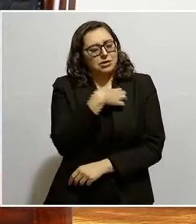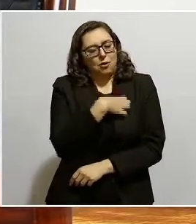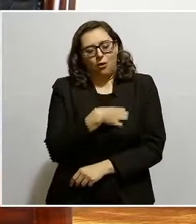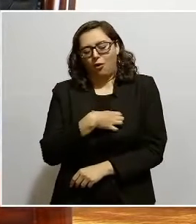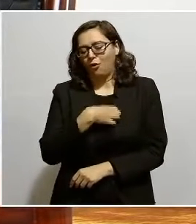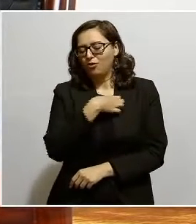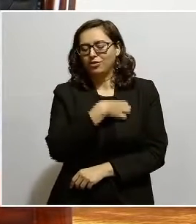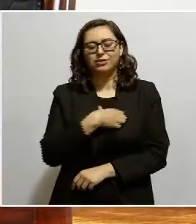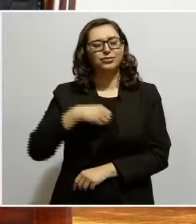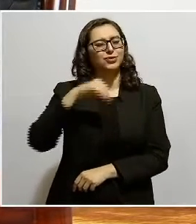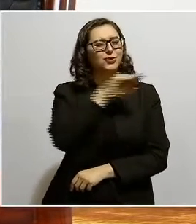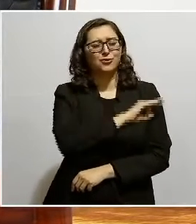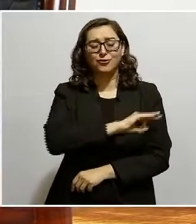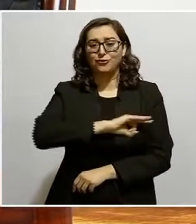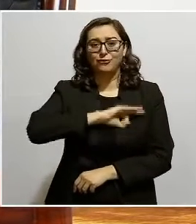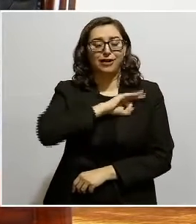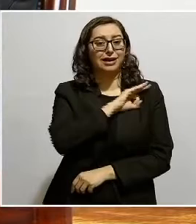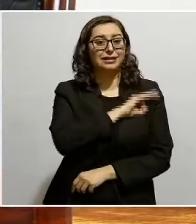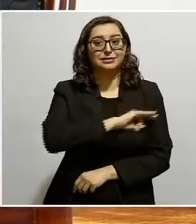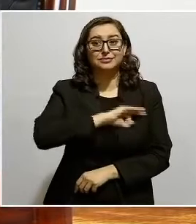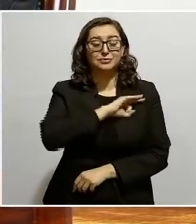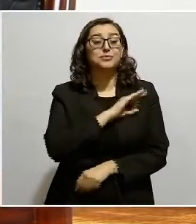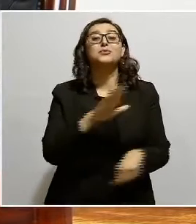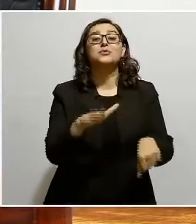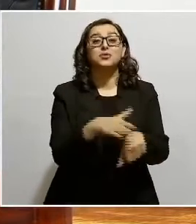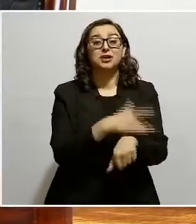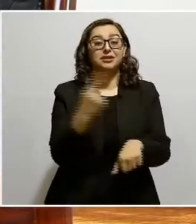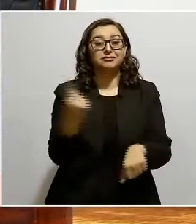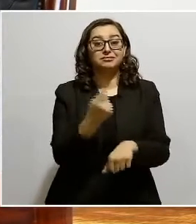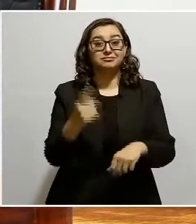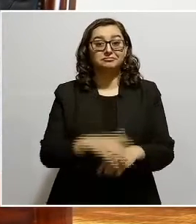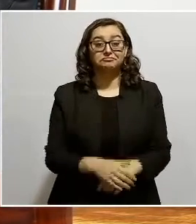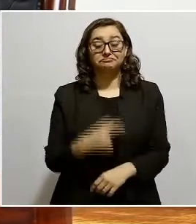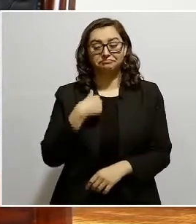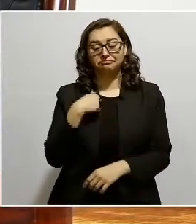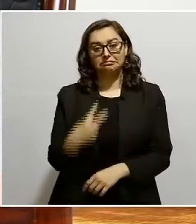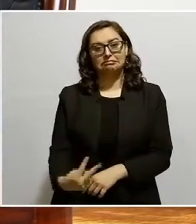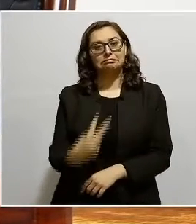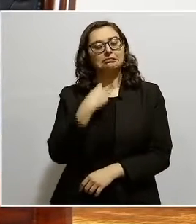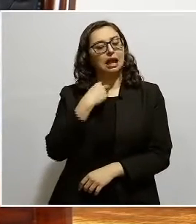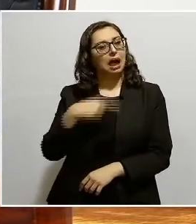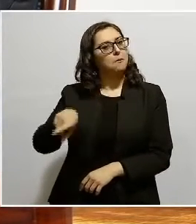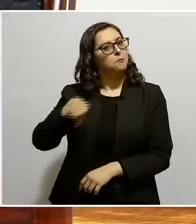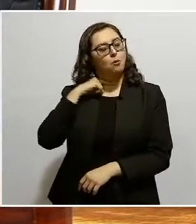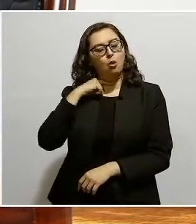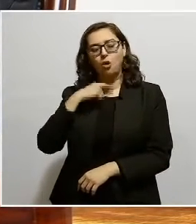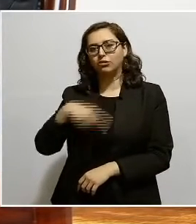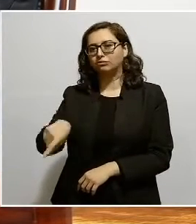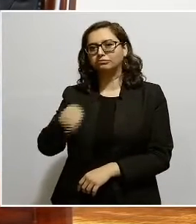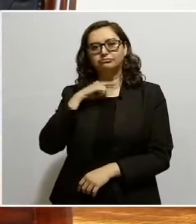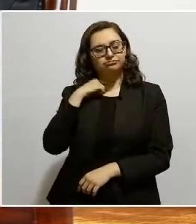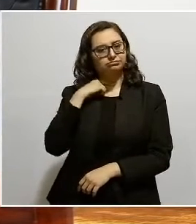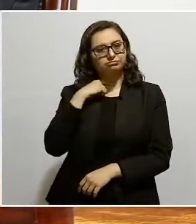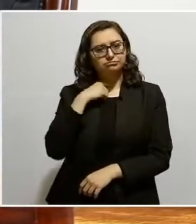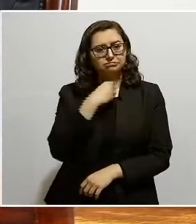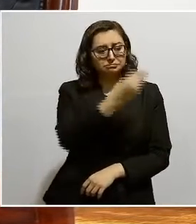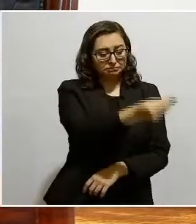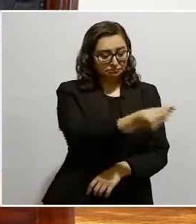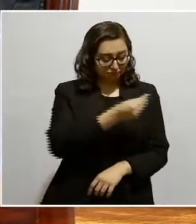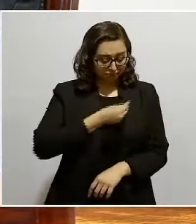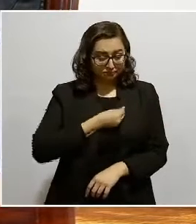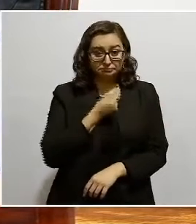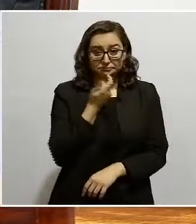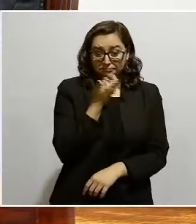tiempos, como decíamos, traíamos hambre vieja. Aunque no era mucho, el